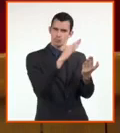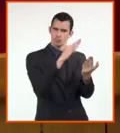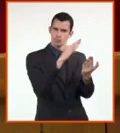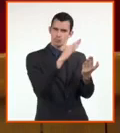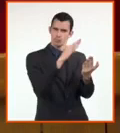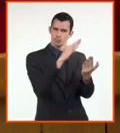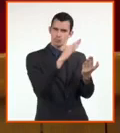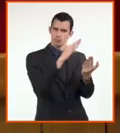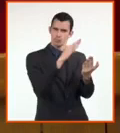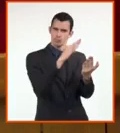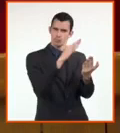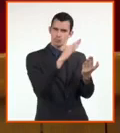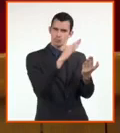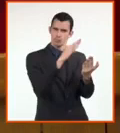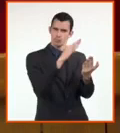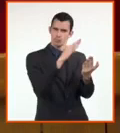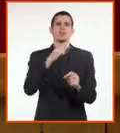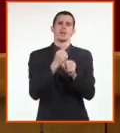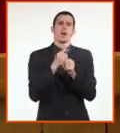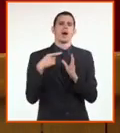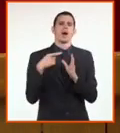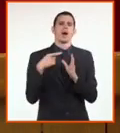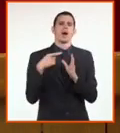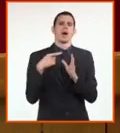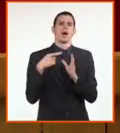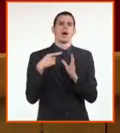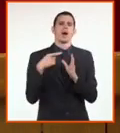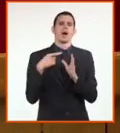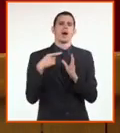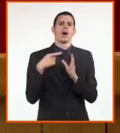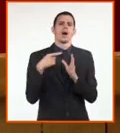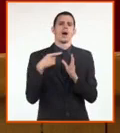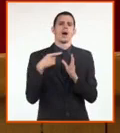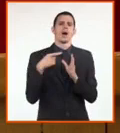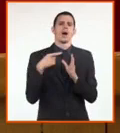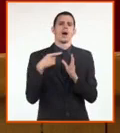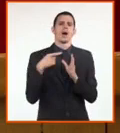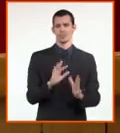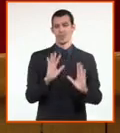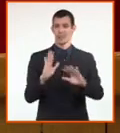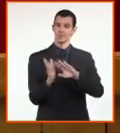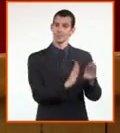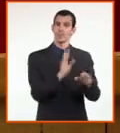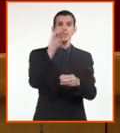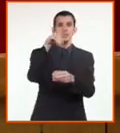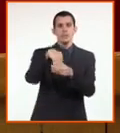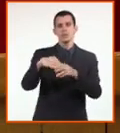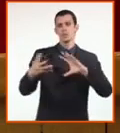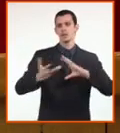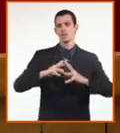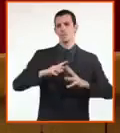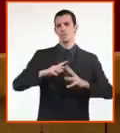funcionamiento orgánico, la principal aspiración educación, y así lo hemos debatido también en